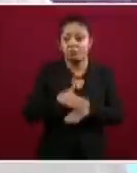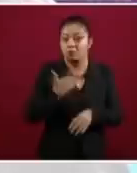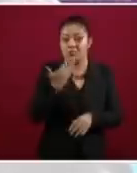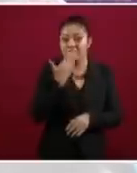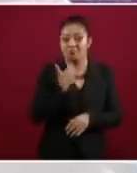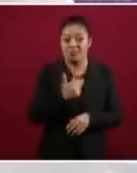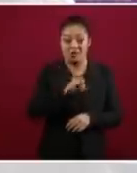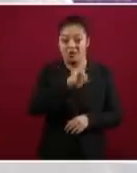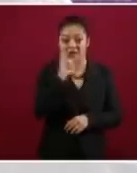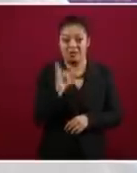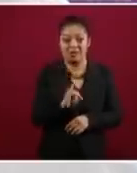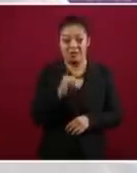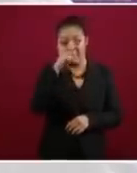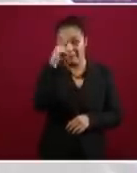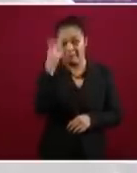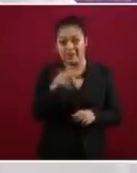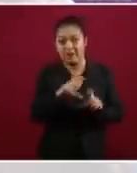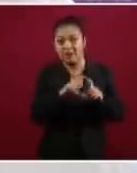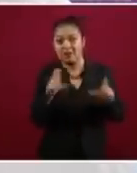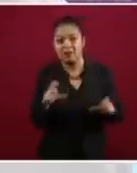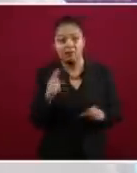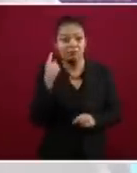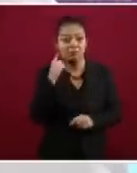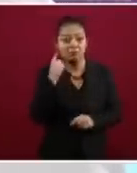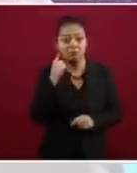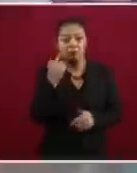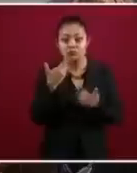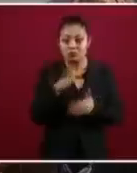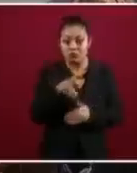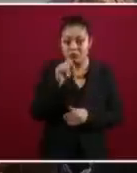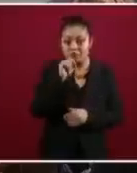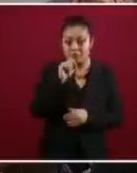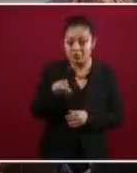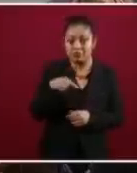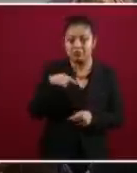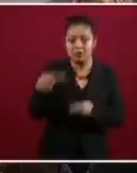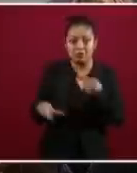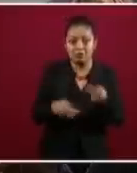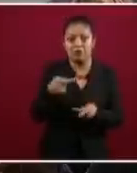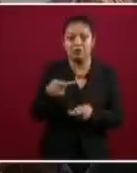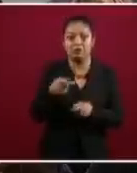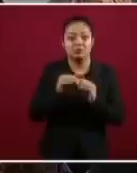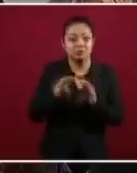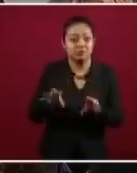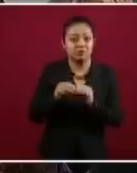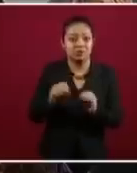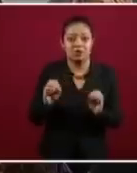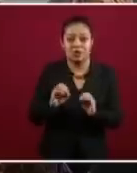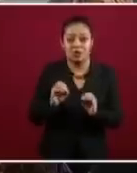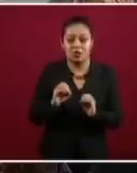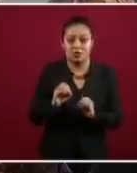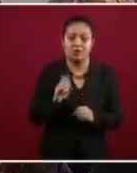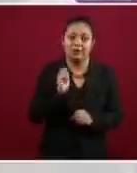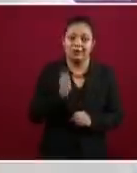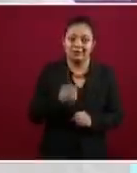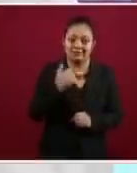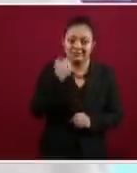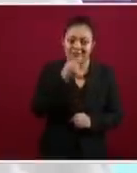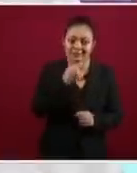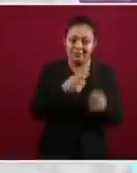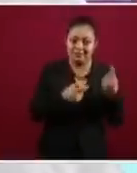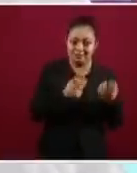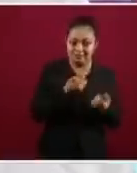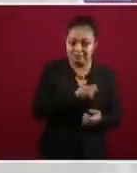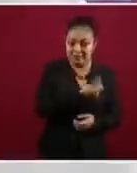de nuestro país pues un ejercicio de esta naturaleza en donde, por un lado, se realiza una consulta